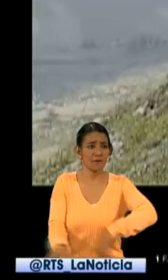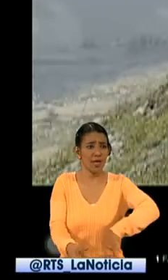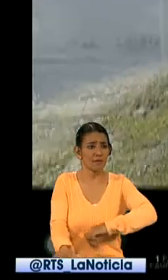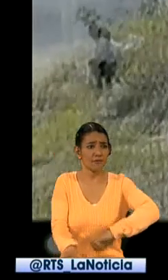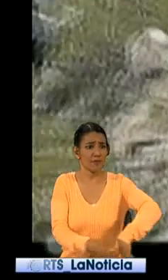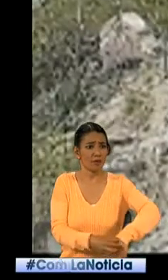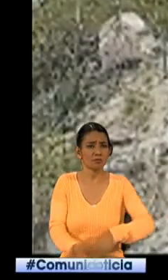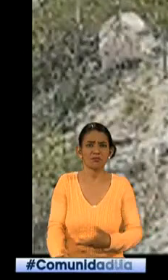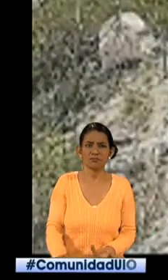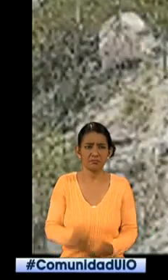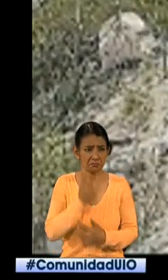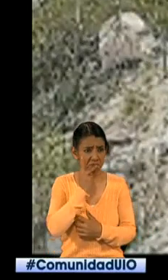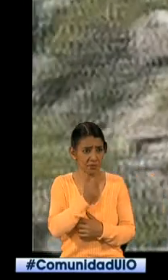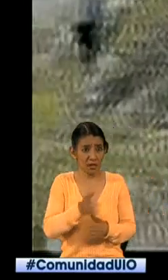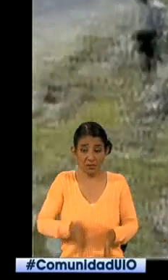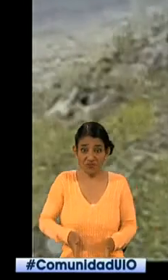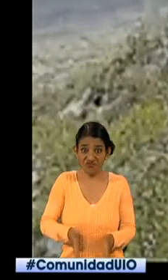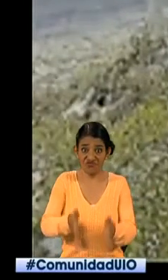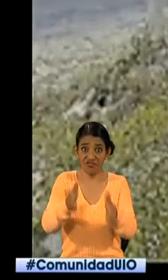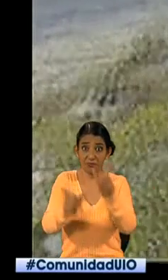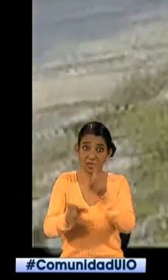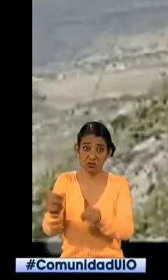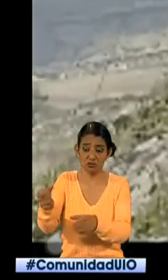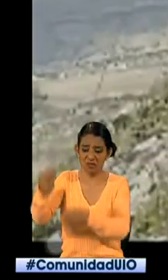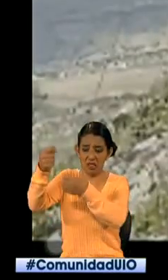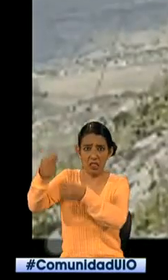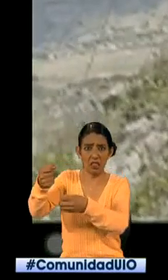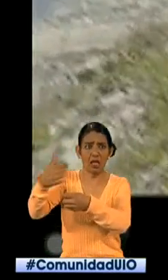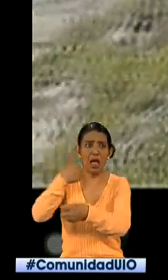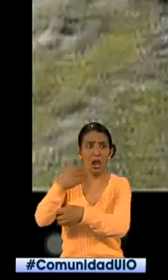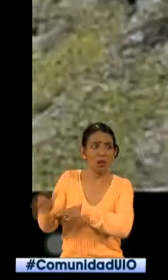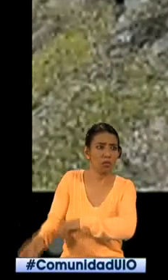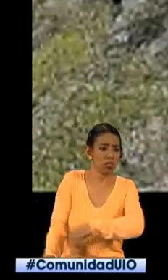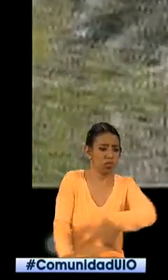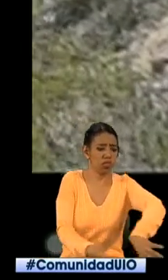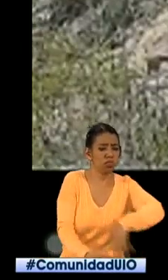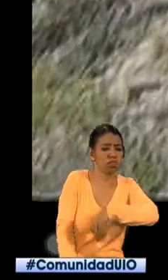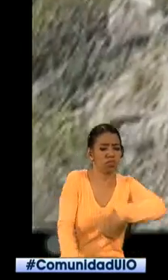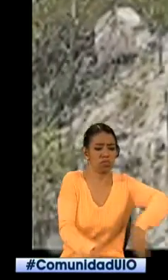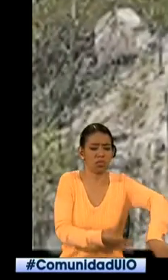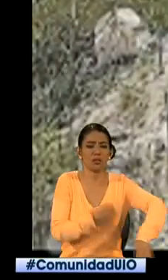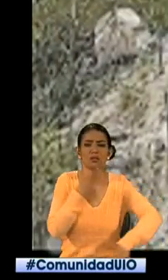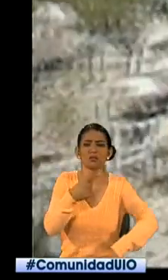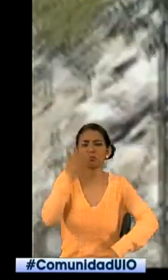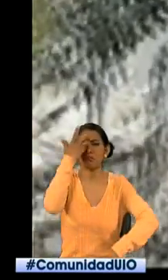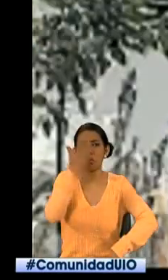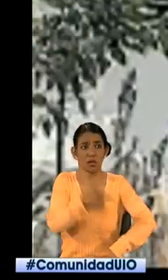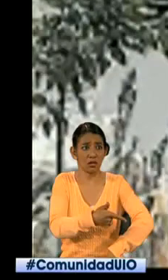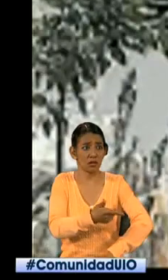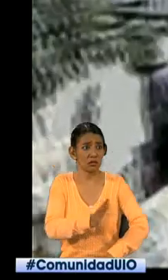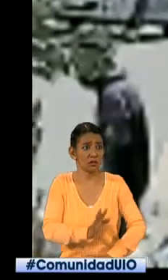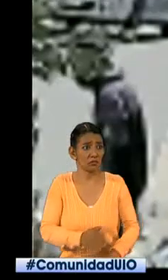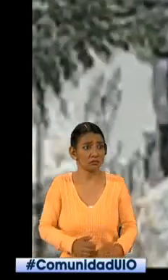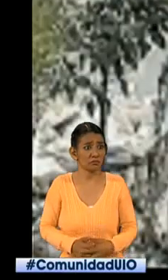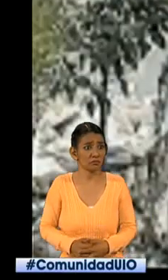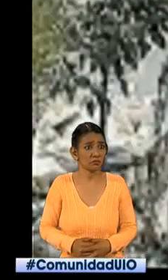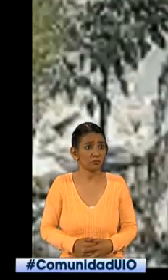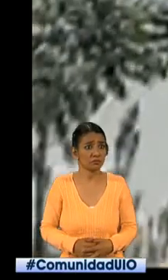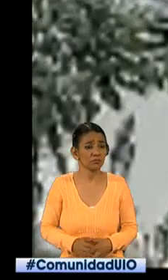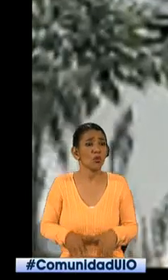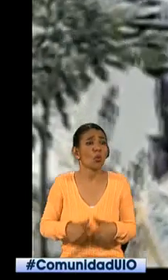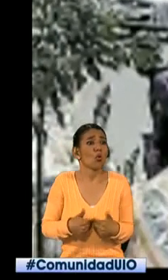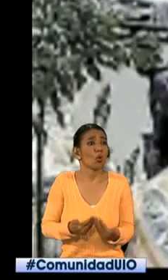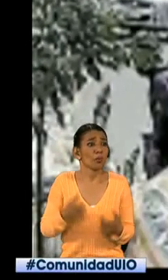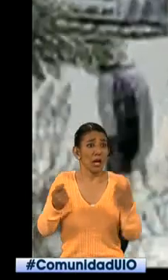principal. Miren a las personas. Luego, ¿por qué será? ¿Quiénes serán? Ahí están. Miren cómo llegan. Miren el